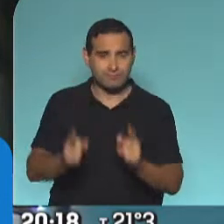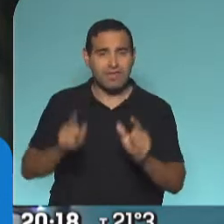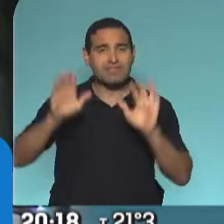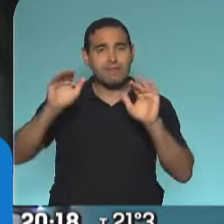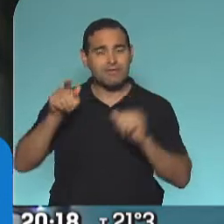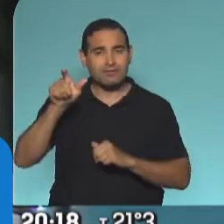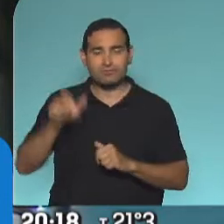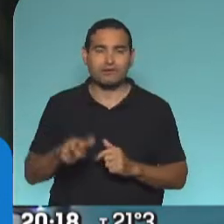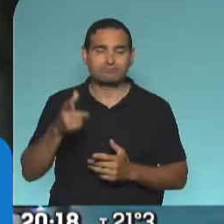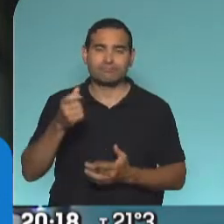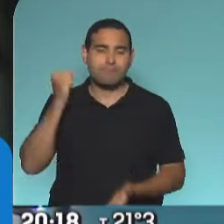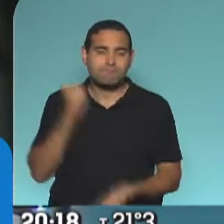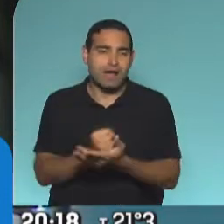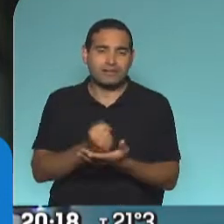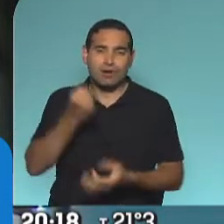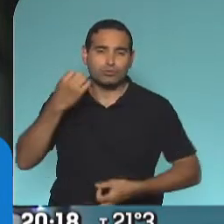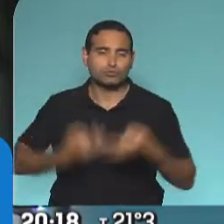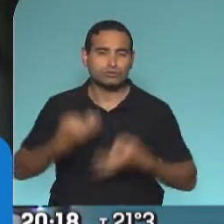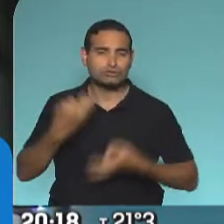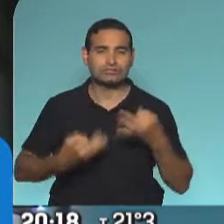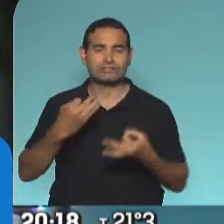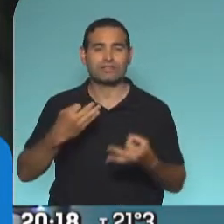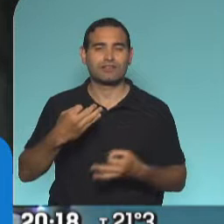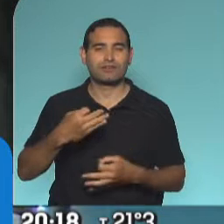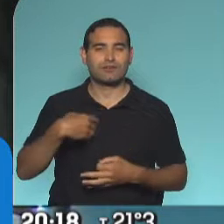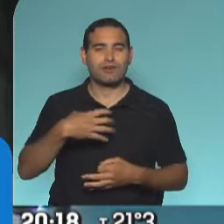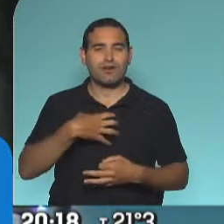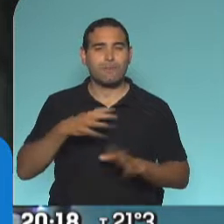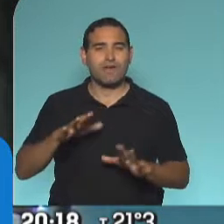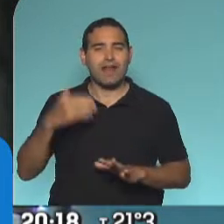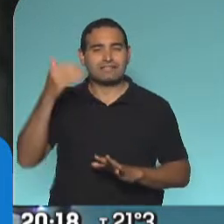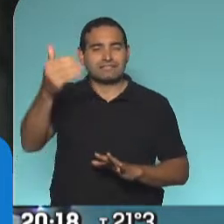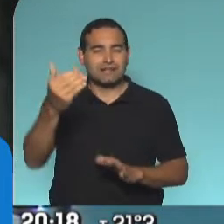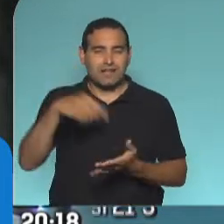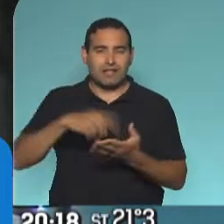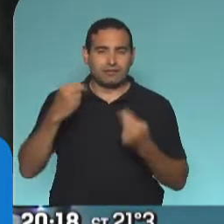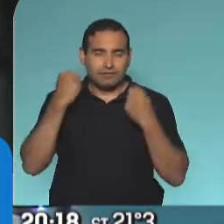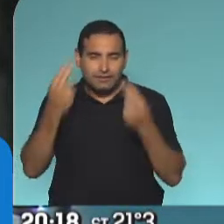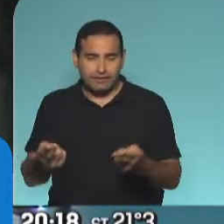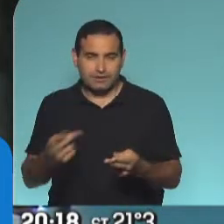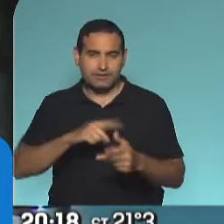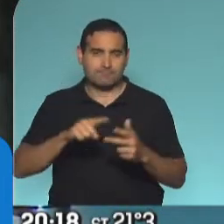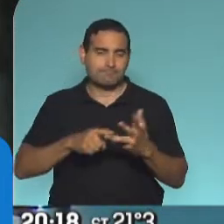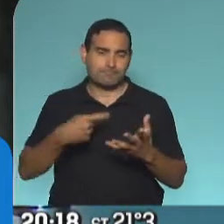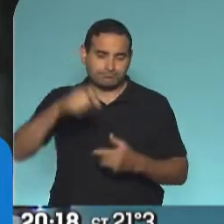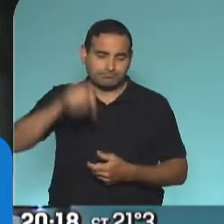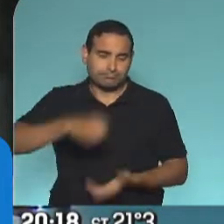un símbolo de la justicia, a un símbolo de la esperanza, de la rebeldía, a un símbolo de nuestro